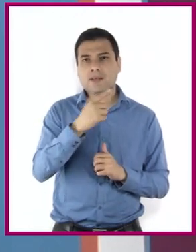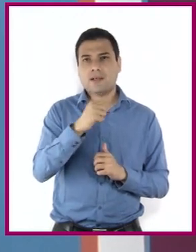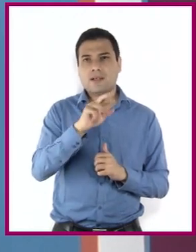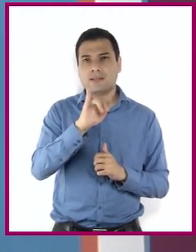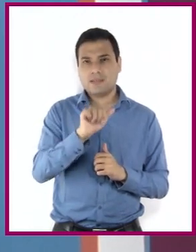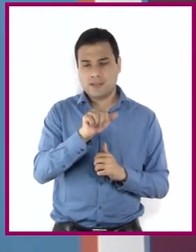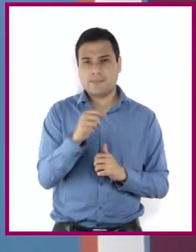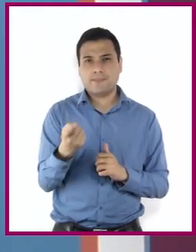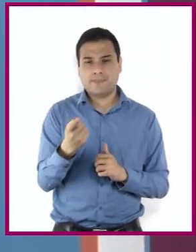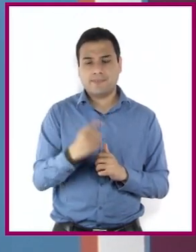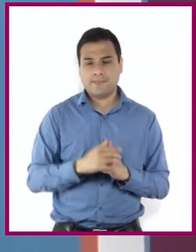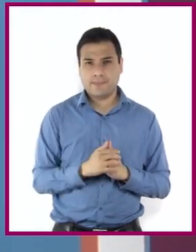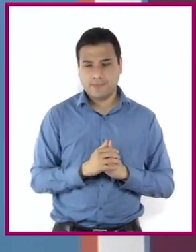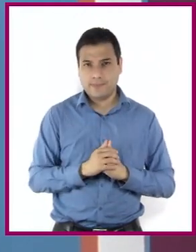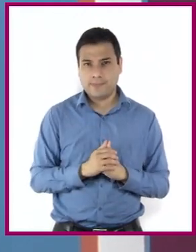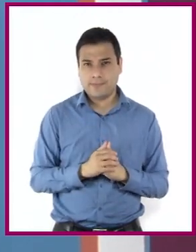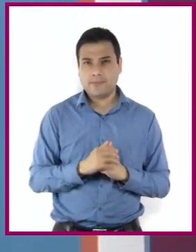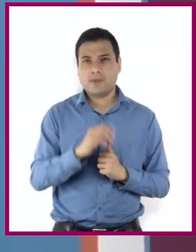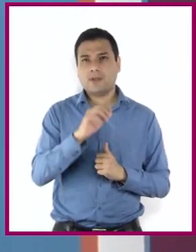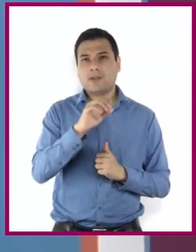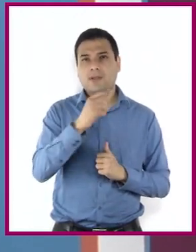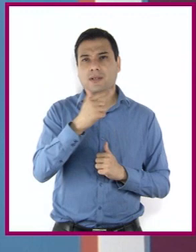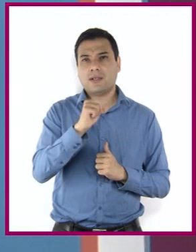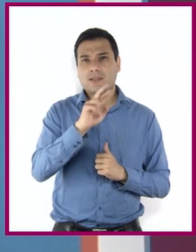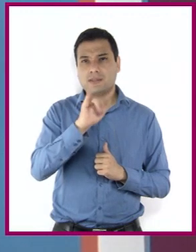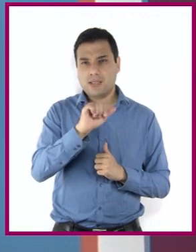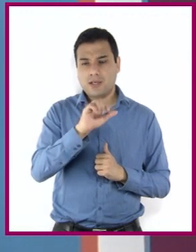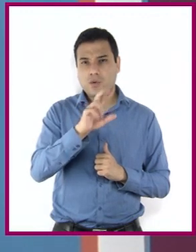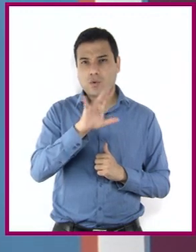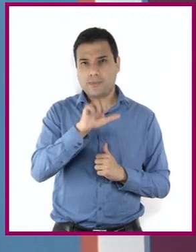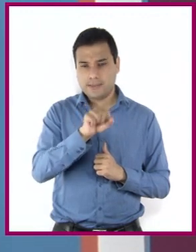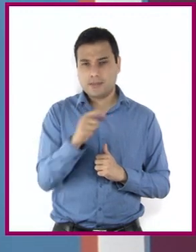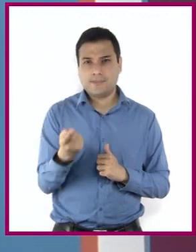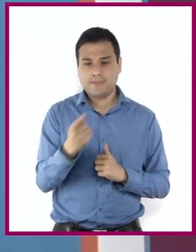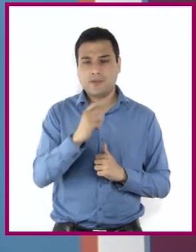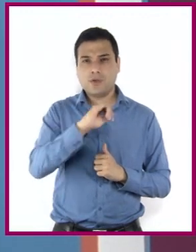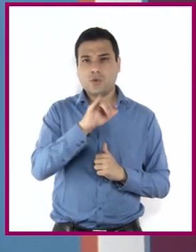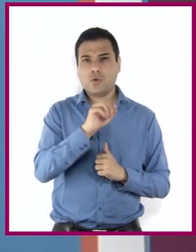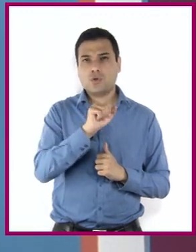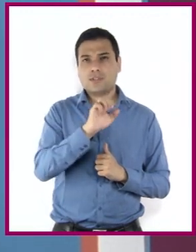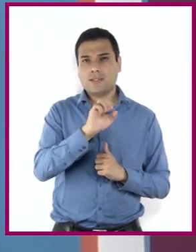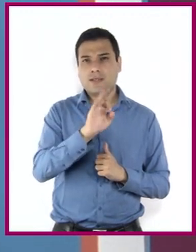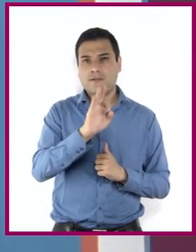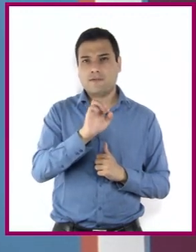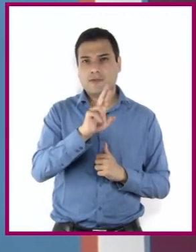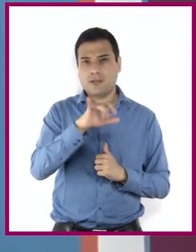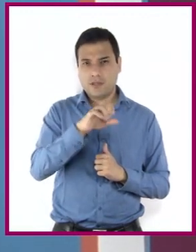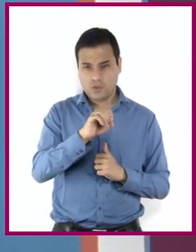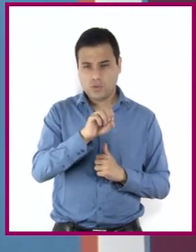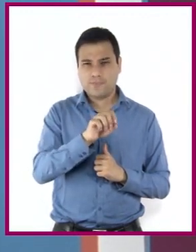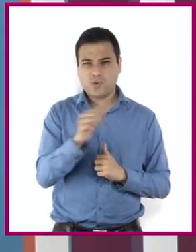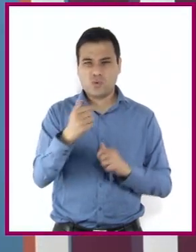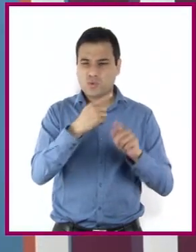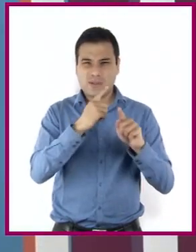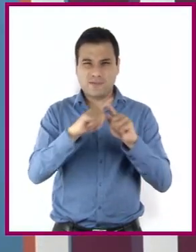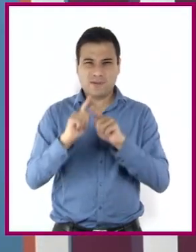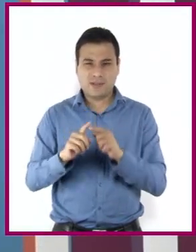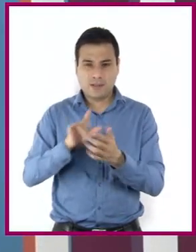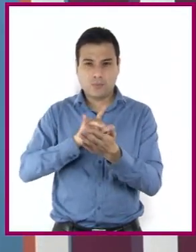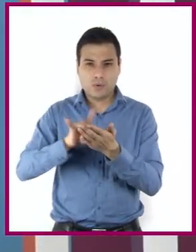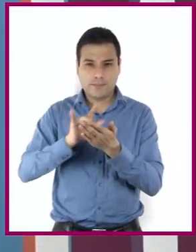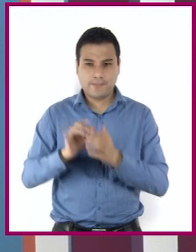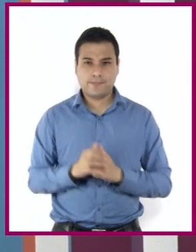García Icas Balceta, Antonio García Cubas, José Fernando Ramírez, entre otros,